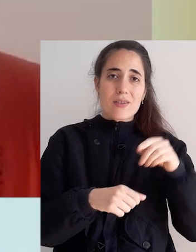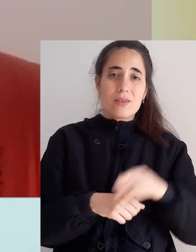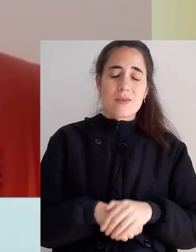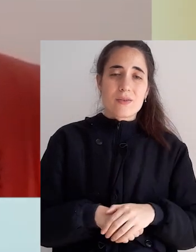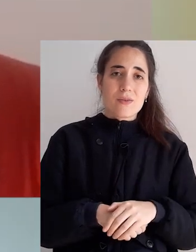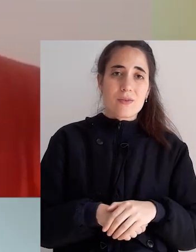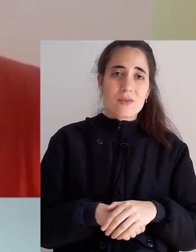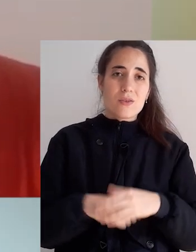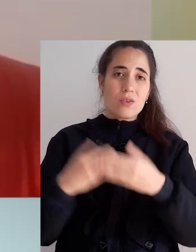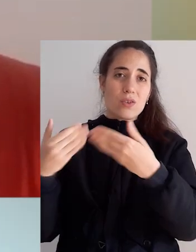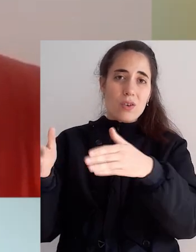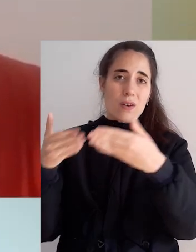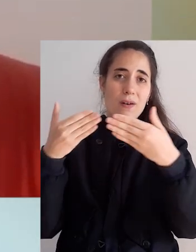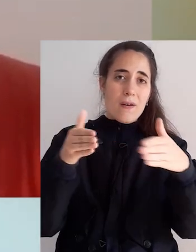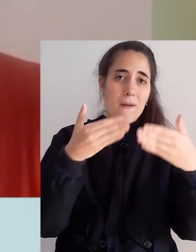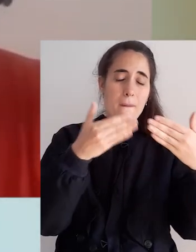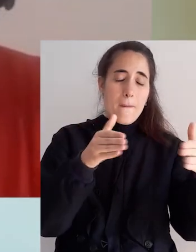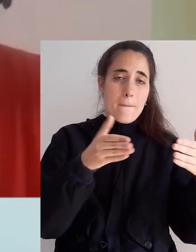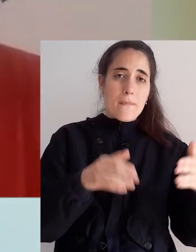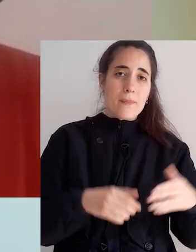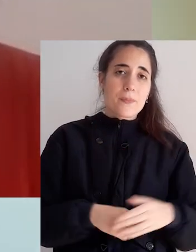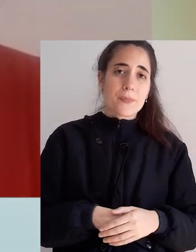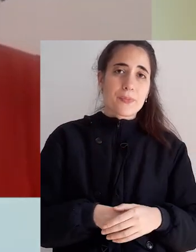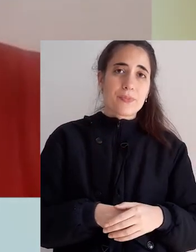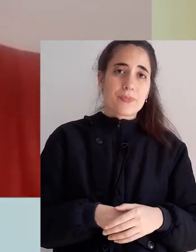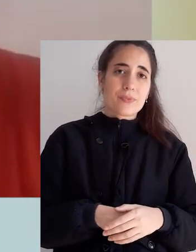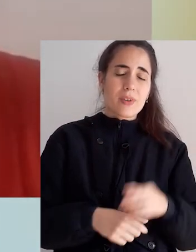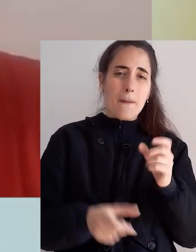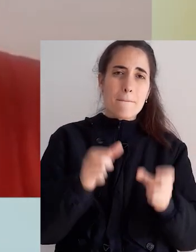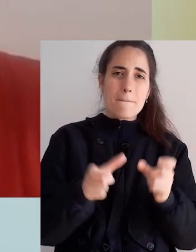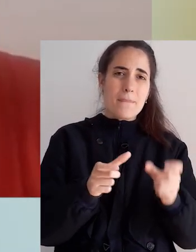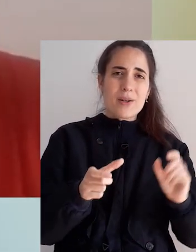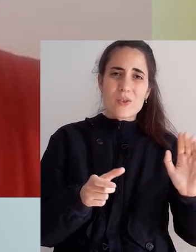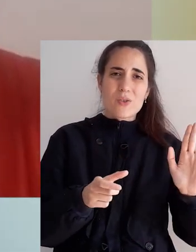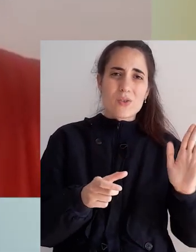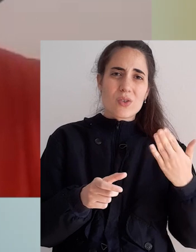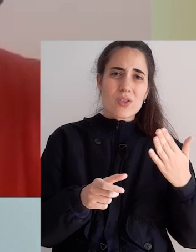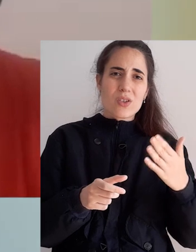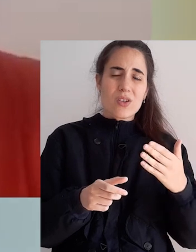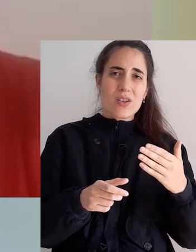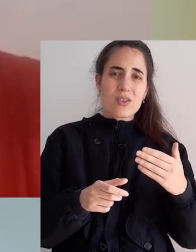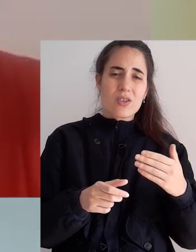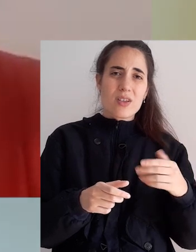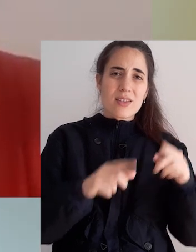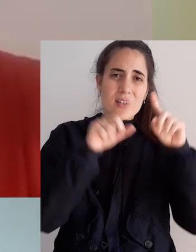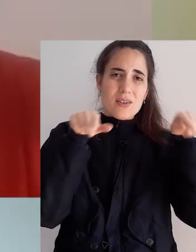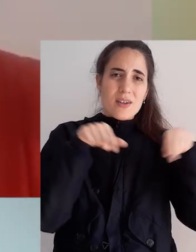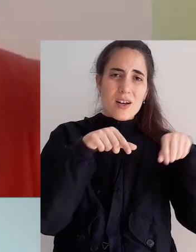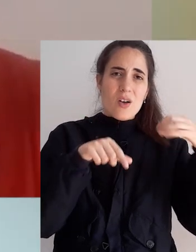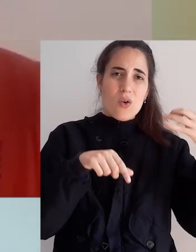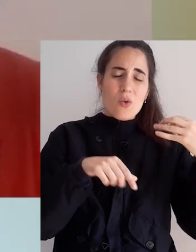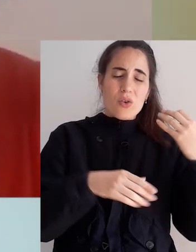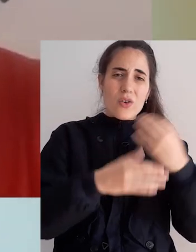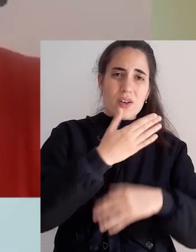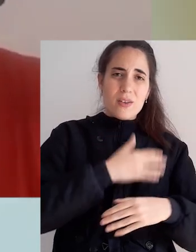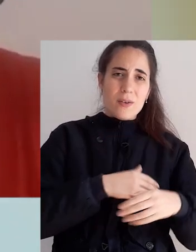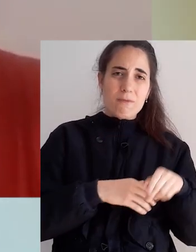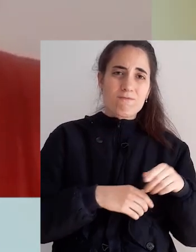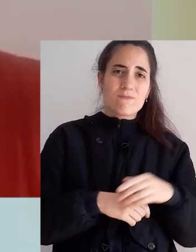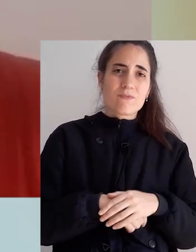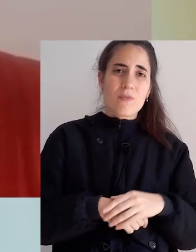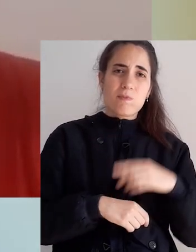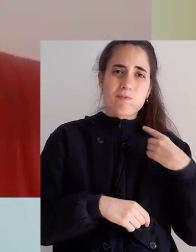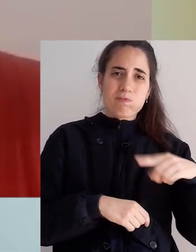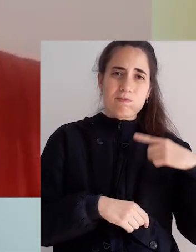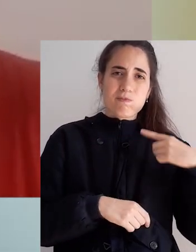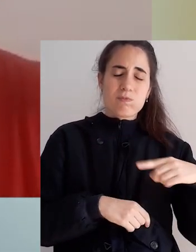social sumamente castigada, igual que los jubilados, igual que los pueblos originarios, igual